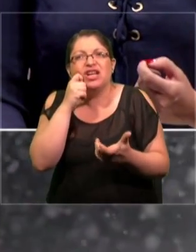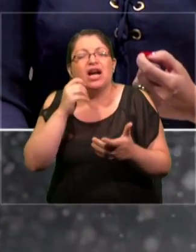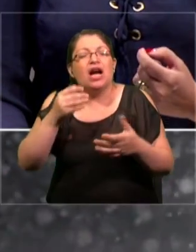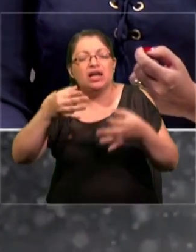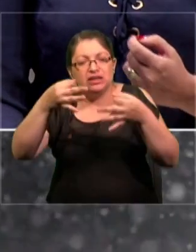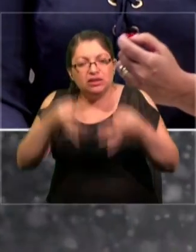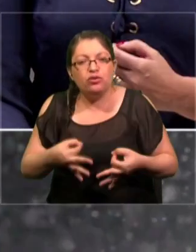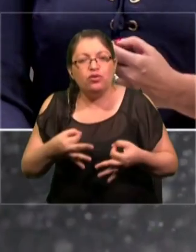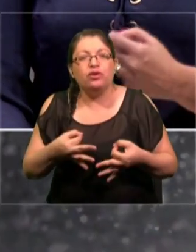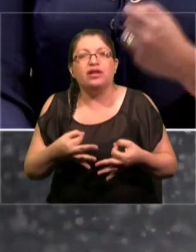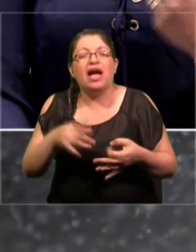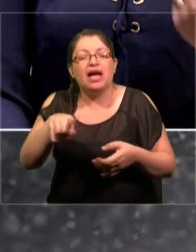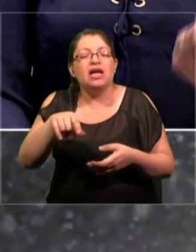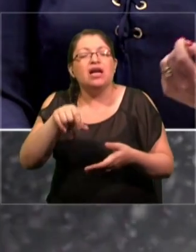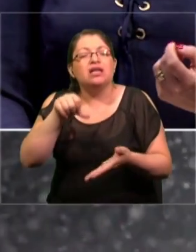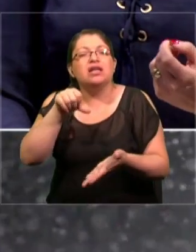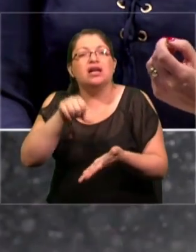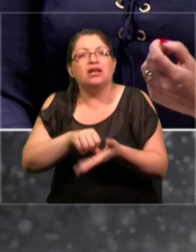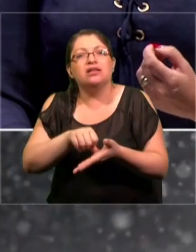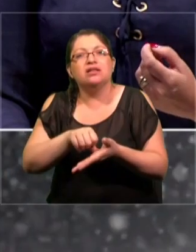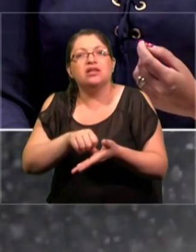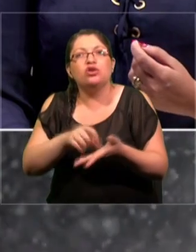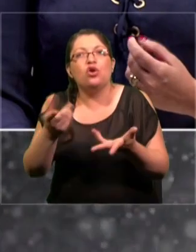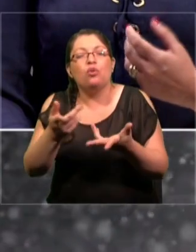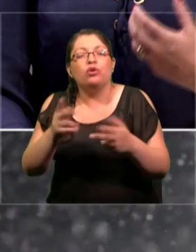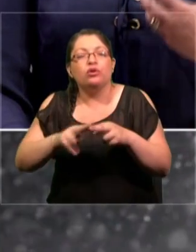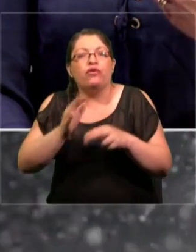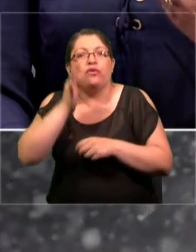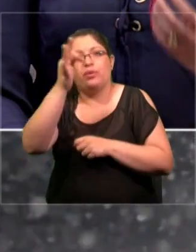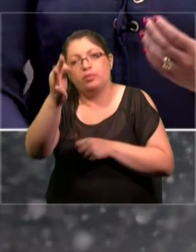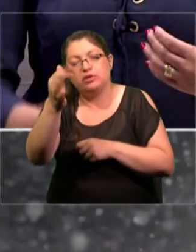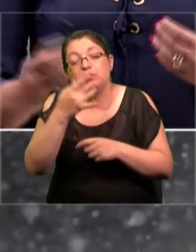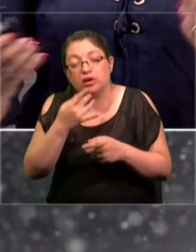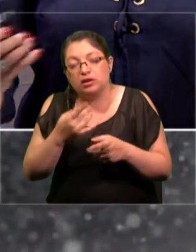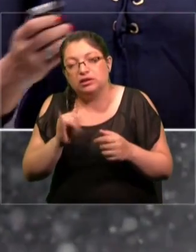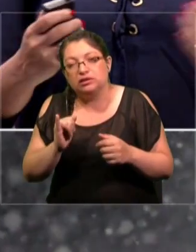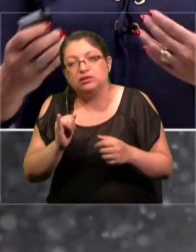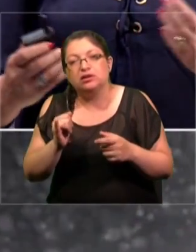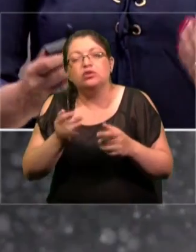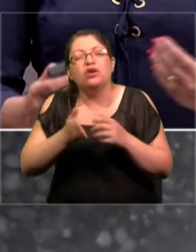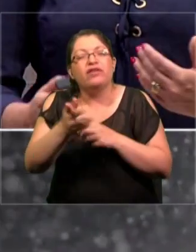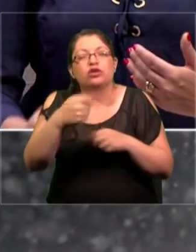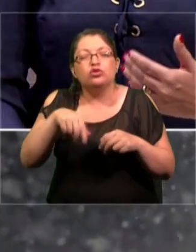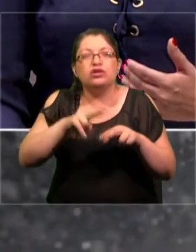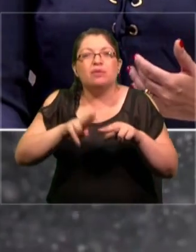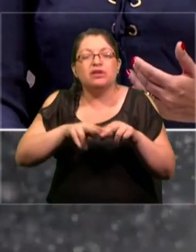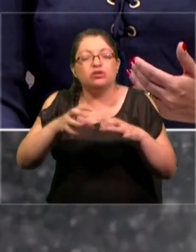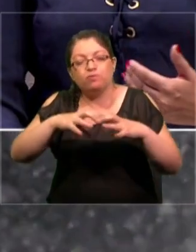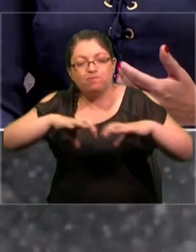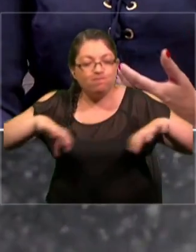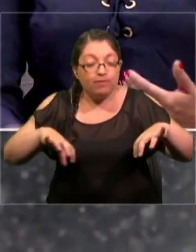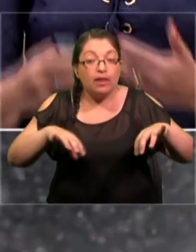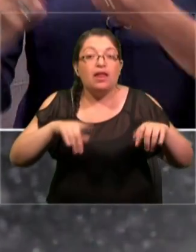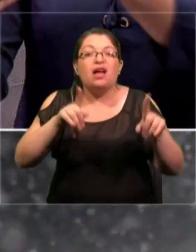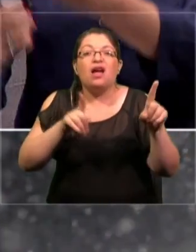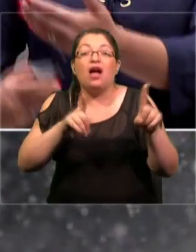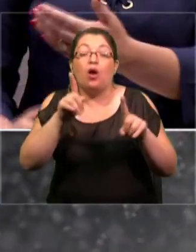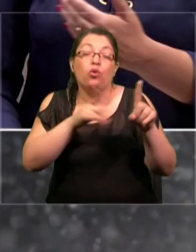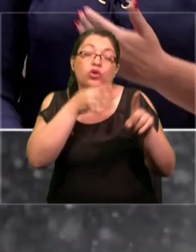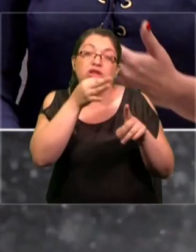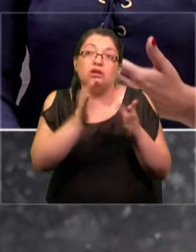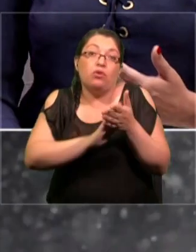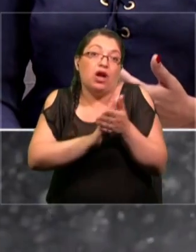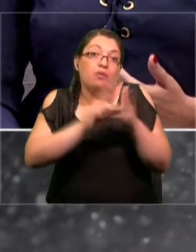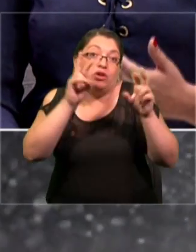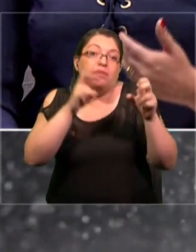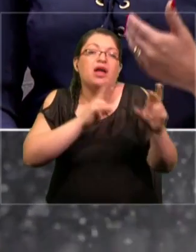de la construcción de nuestro futuro, ¿cierto? Porque todavía estamos en esta división en aquellos que dicen que, por ejemplo, en los